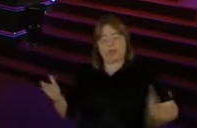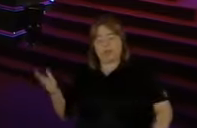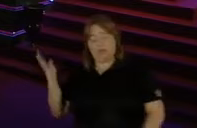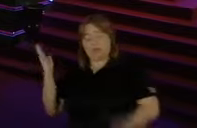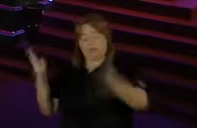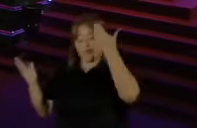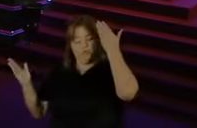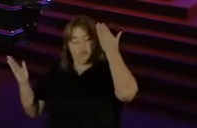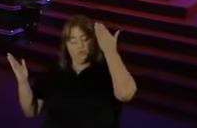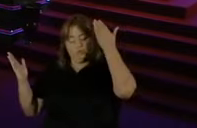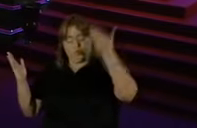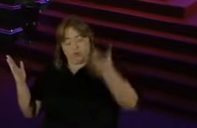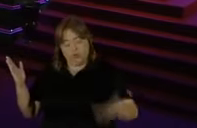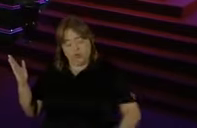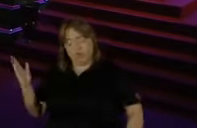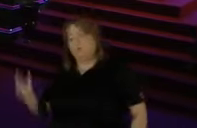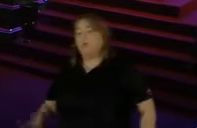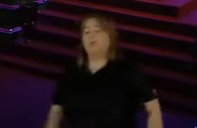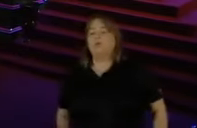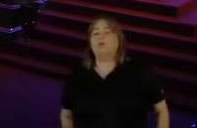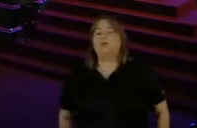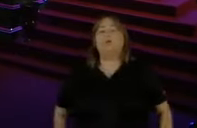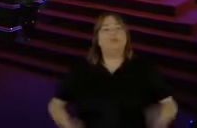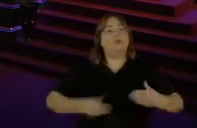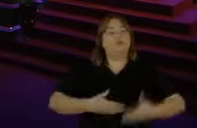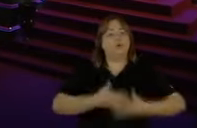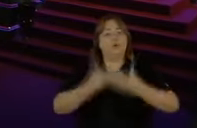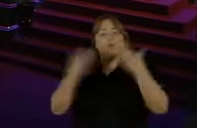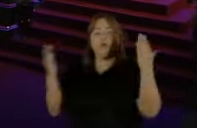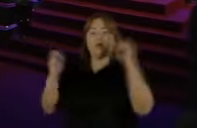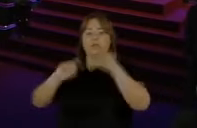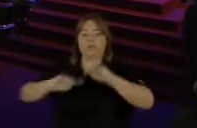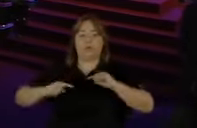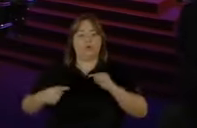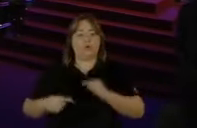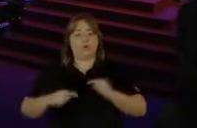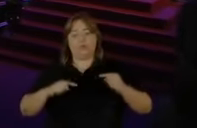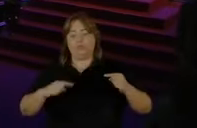el gran yo soy. No hay